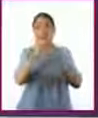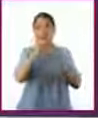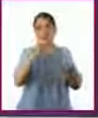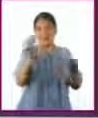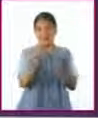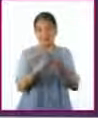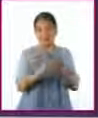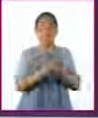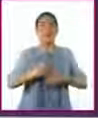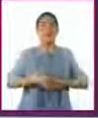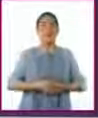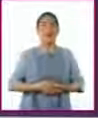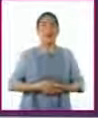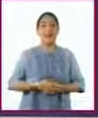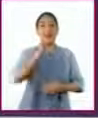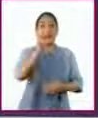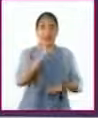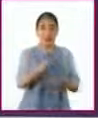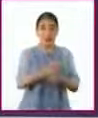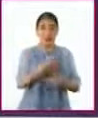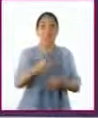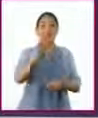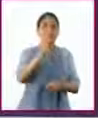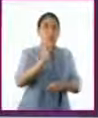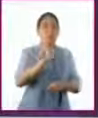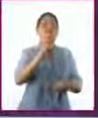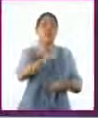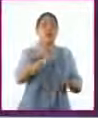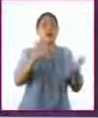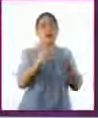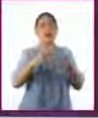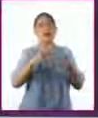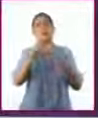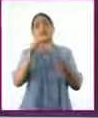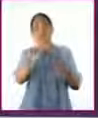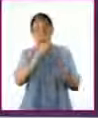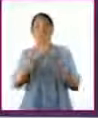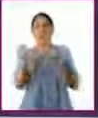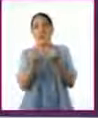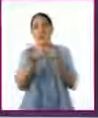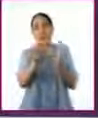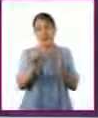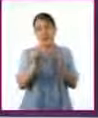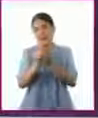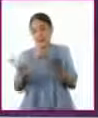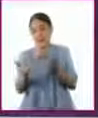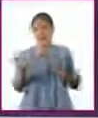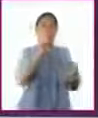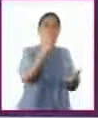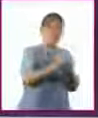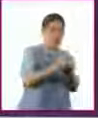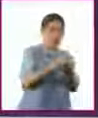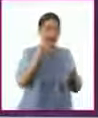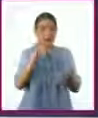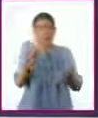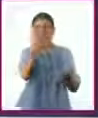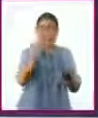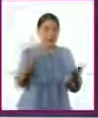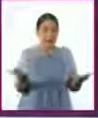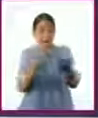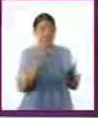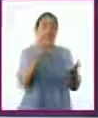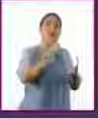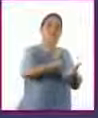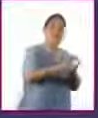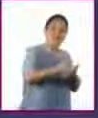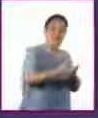esta clase. Muchas de estas las podrán ustedes resolver al momento de consultar su libro de texto y revisar, bueno, pues sus